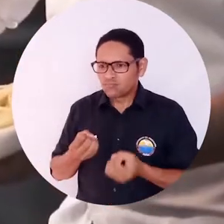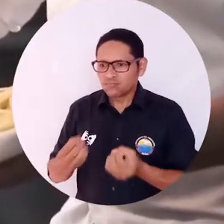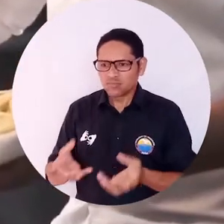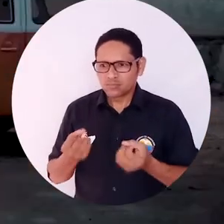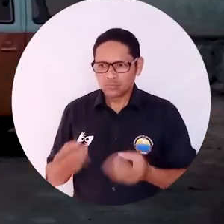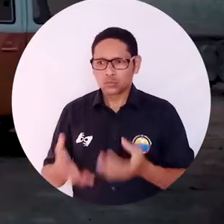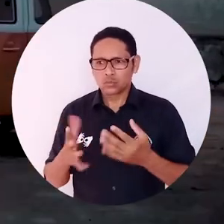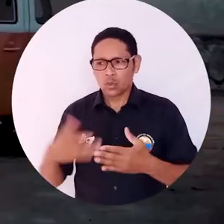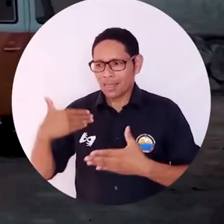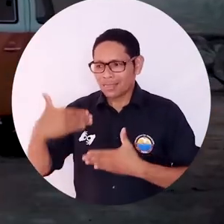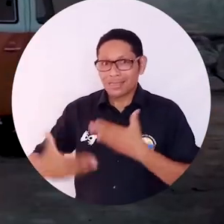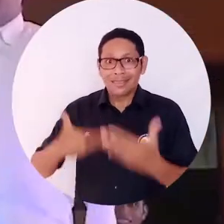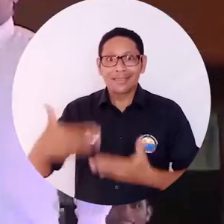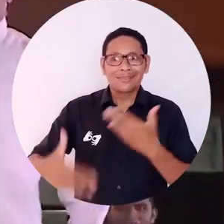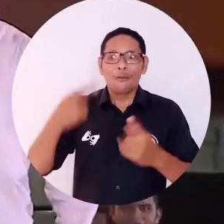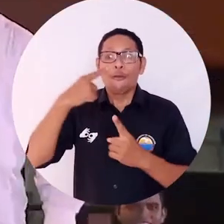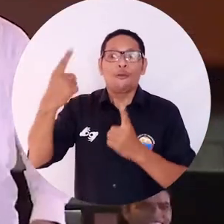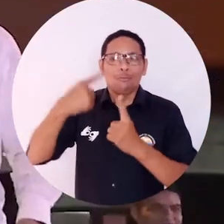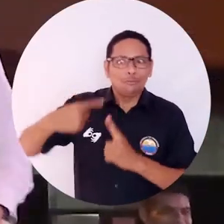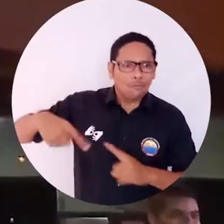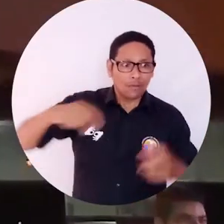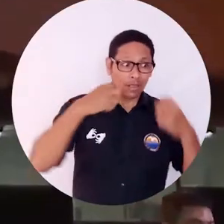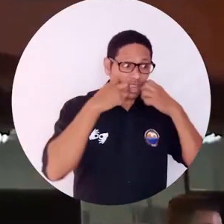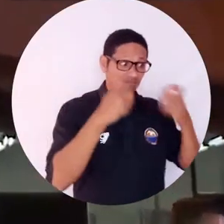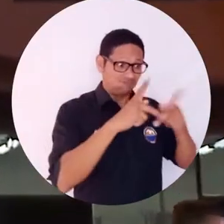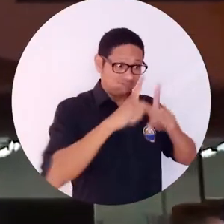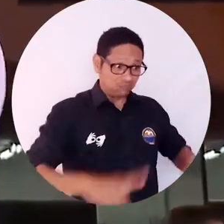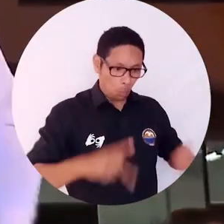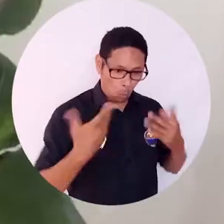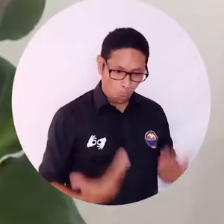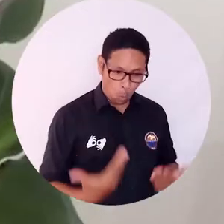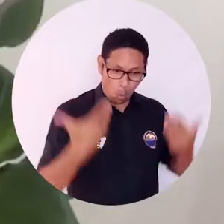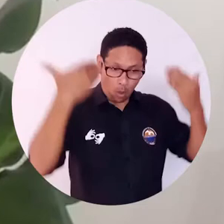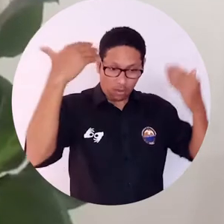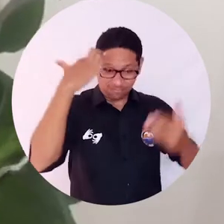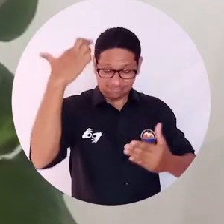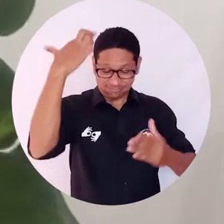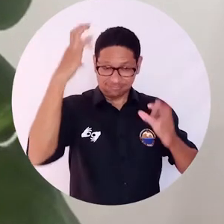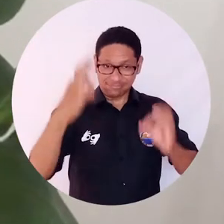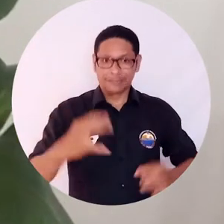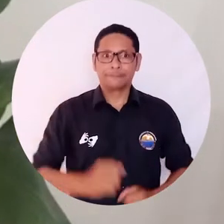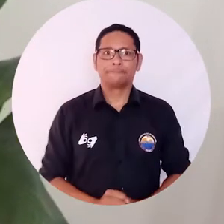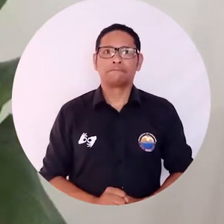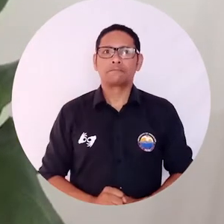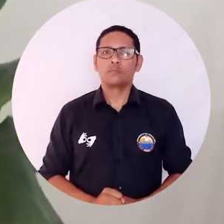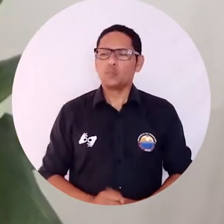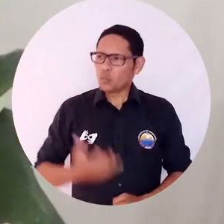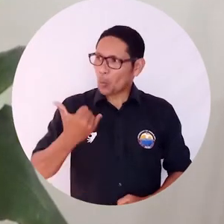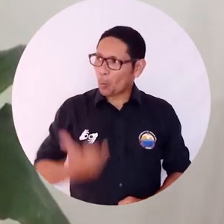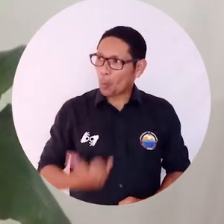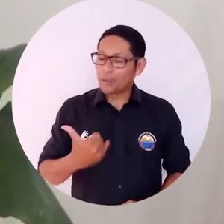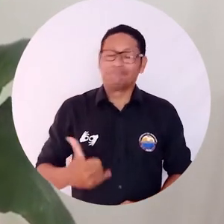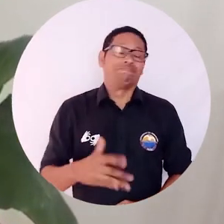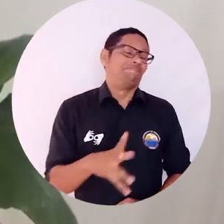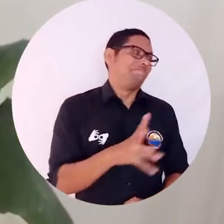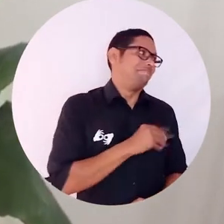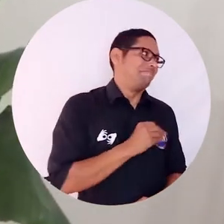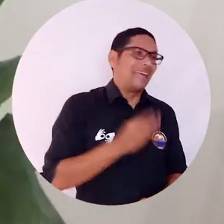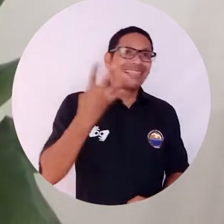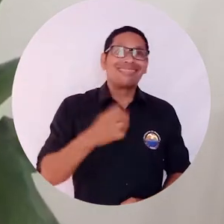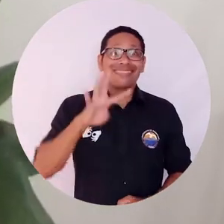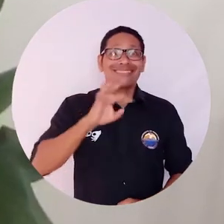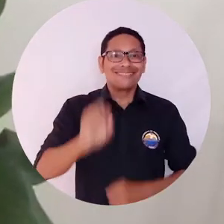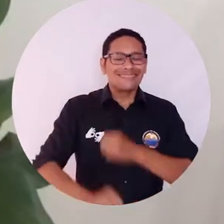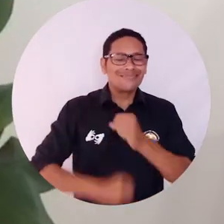con la formación de un capital humano de alta calidad. Me place hoy conmemorar con ustedes los 19 años de